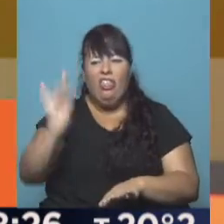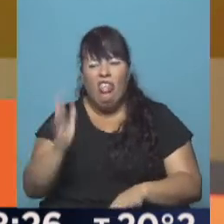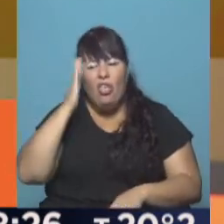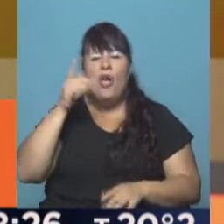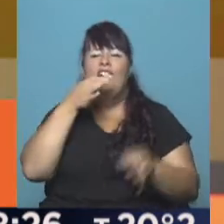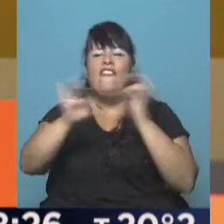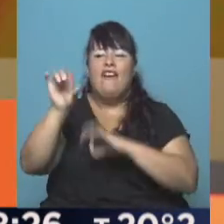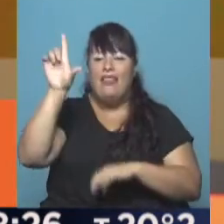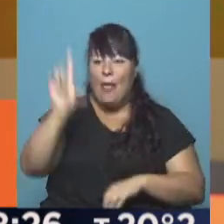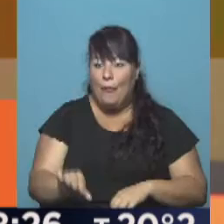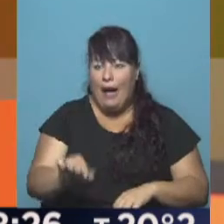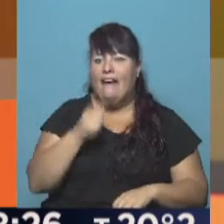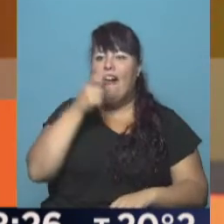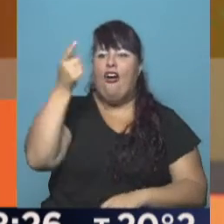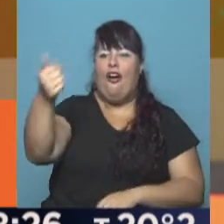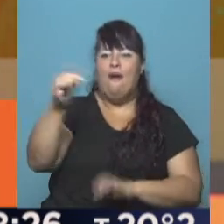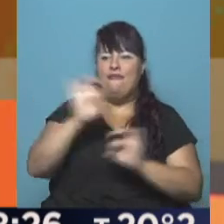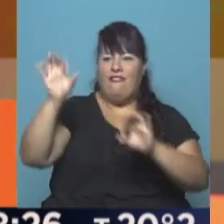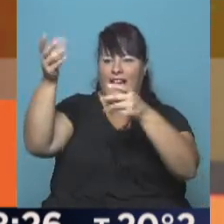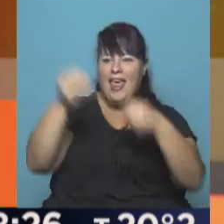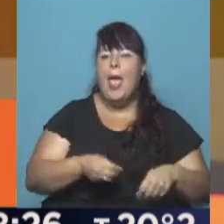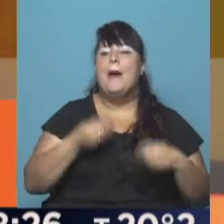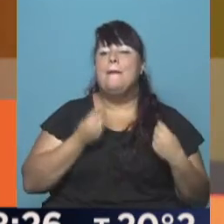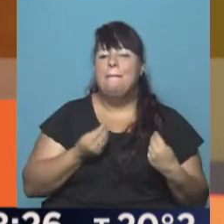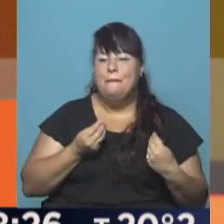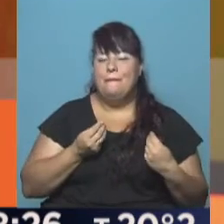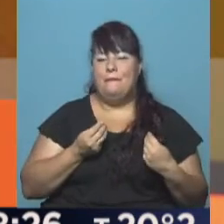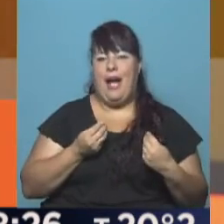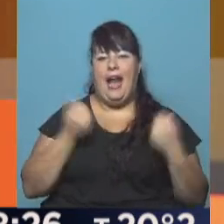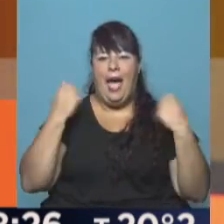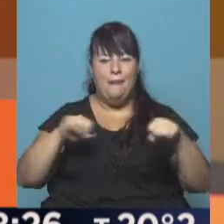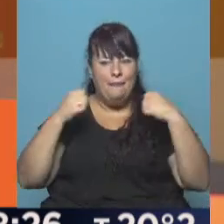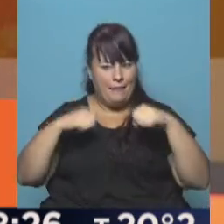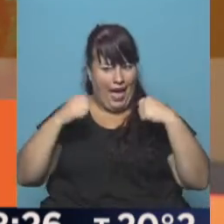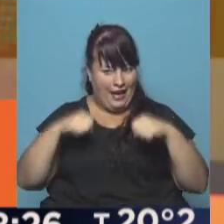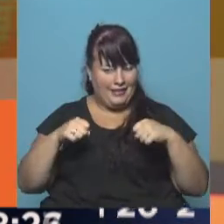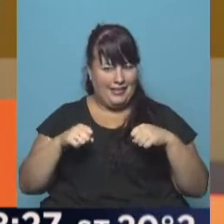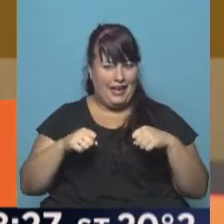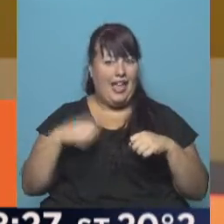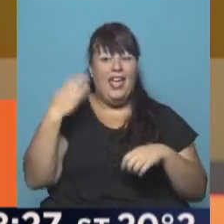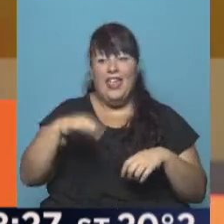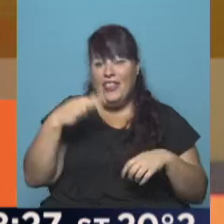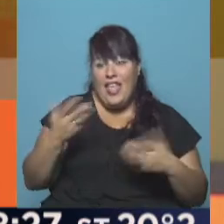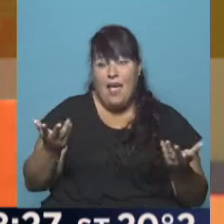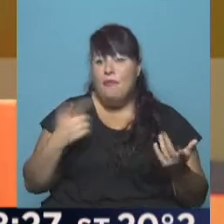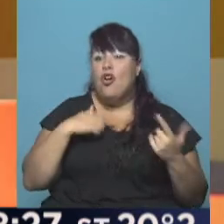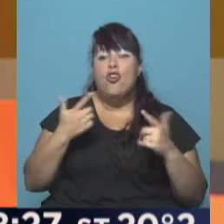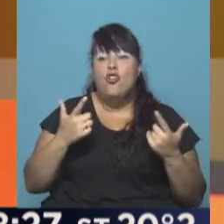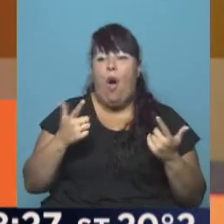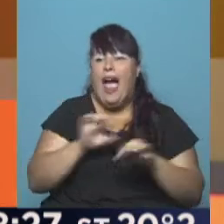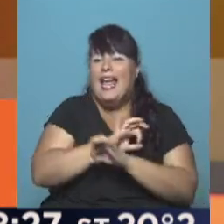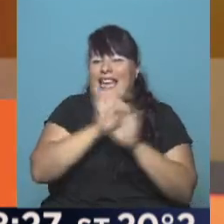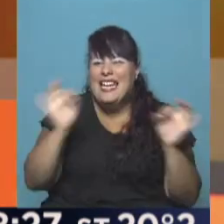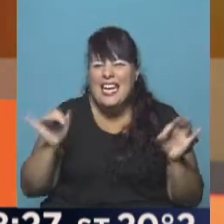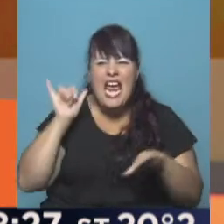a un precio visible para hacer las prácticas que debemos hacer porque no tenemos ni siquiera